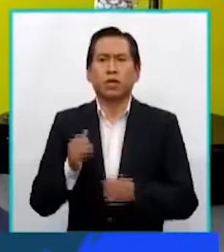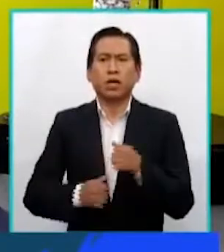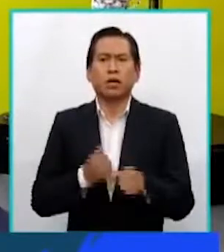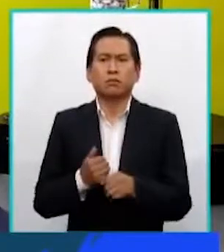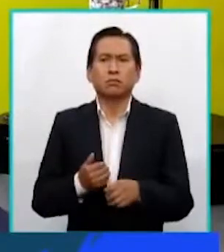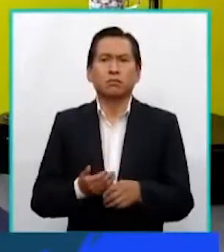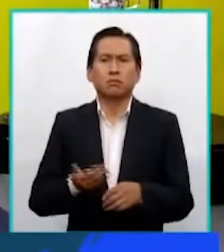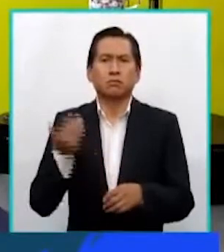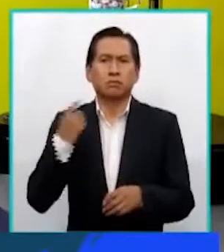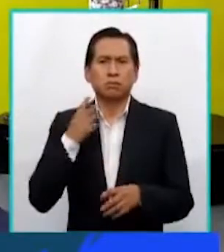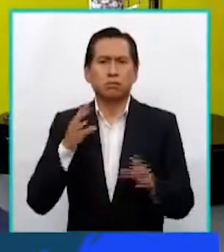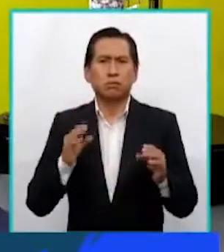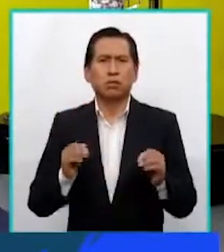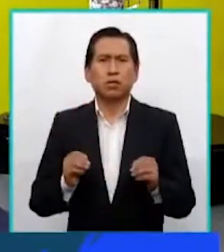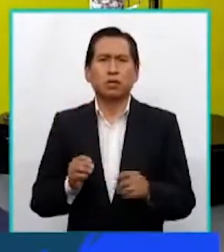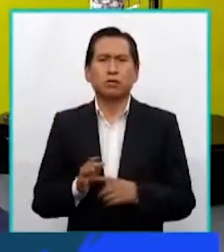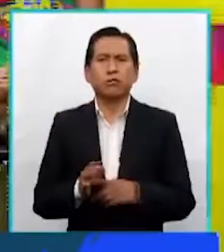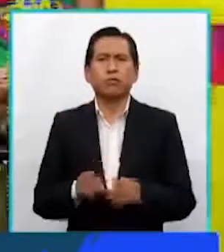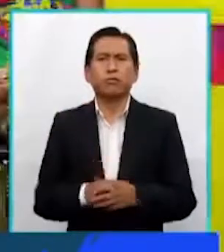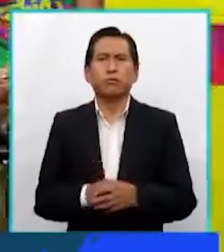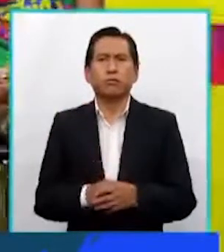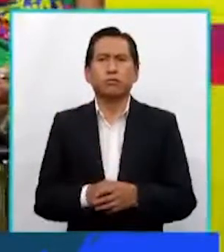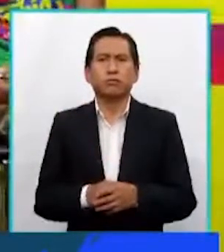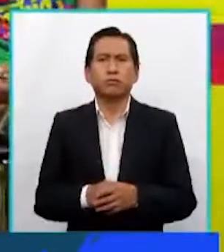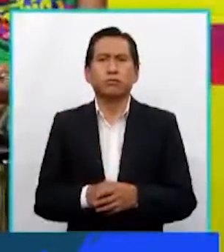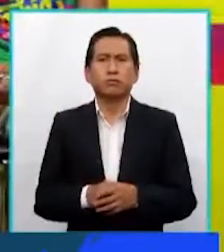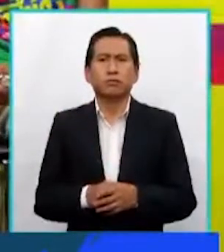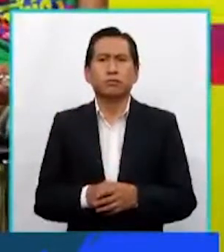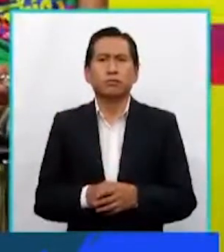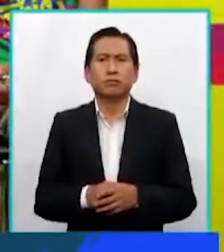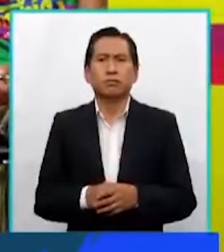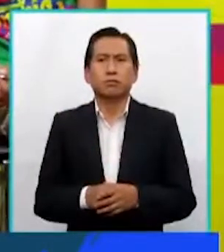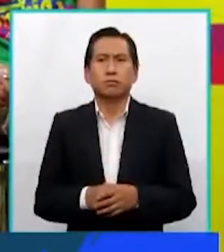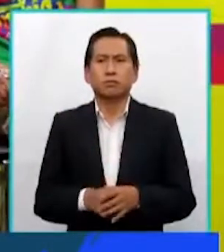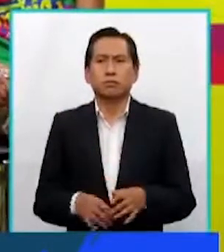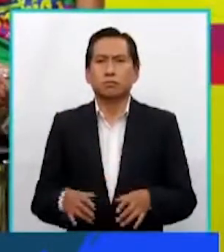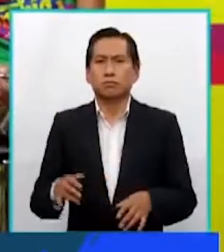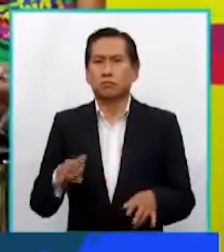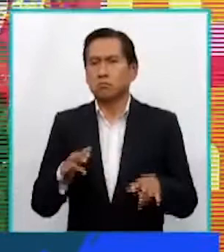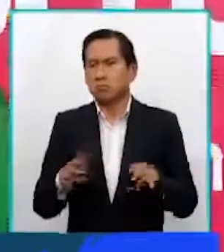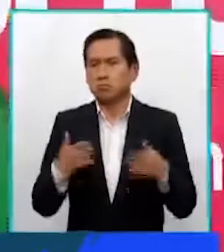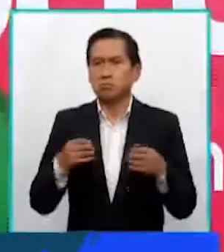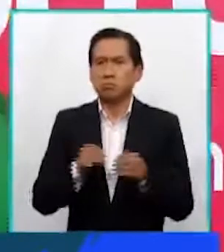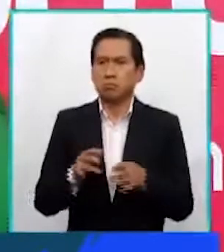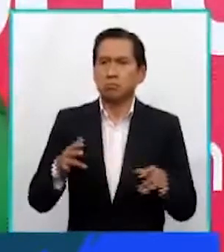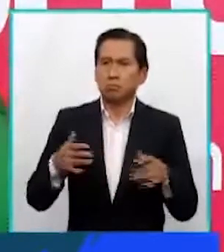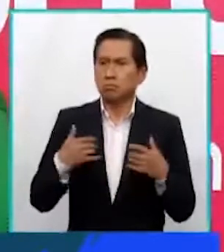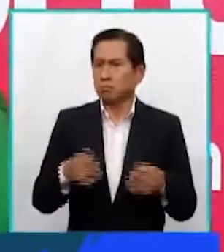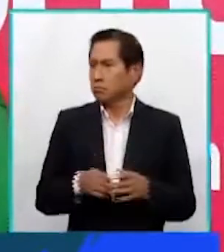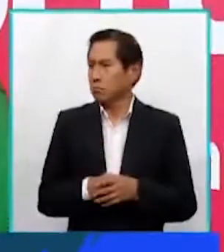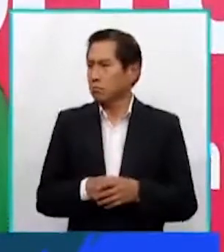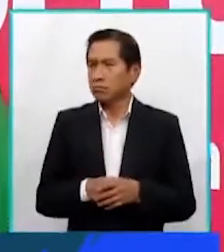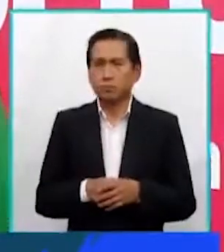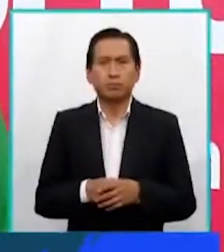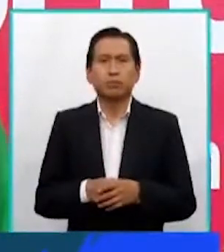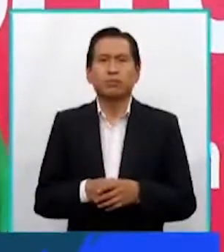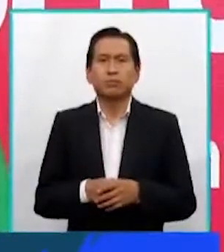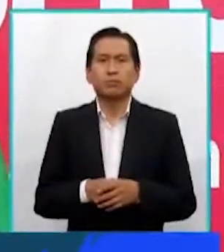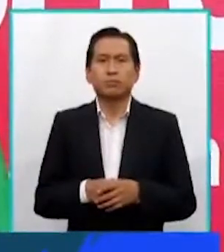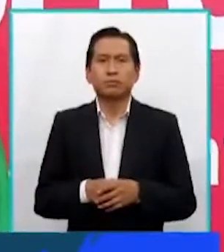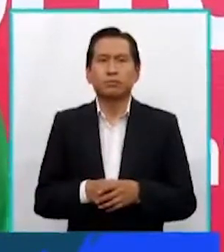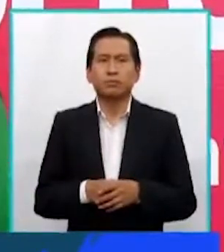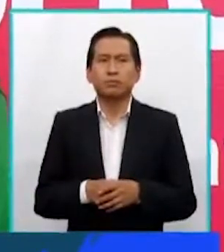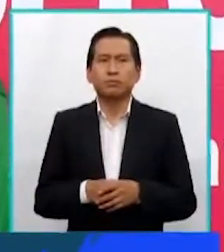unos 13 años más o menos, haciendo rap en la calle, netamente en la calle. Rap en la calle, así, callejero siempre. Callejero, netamente